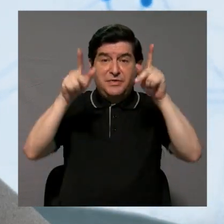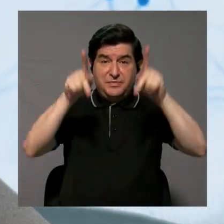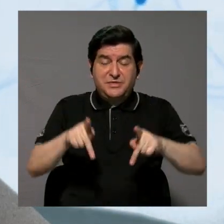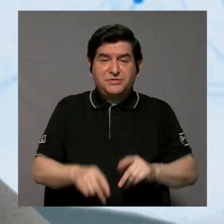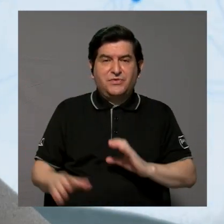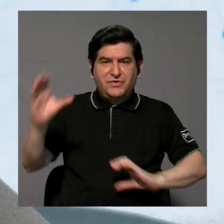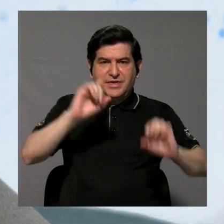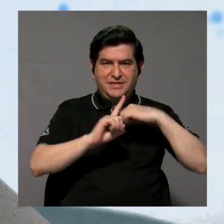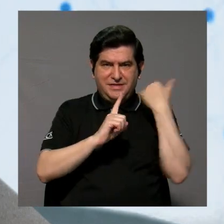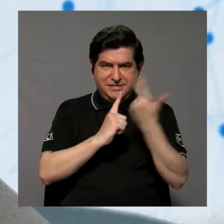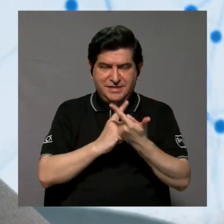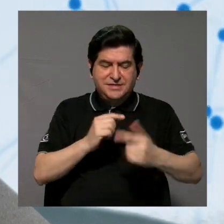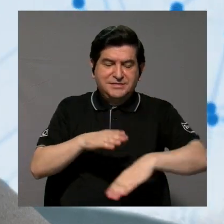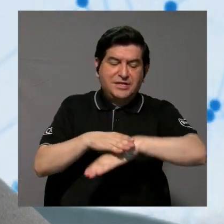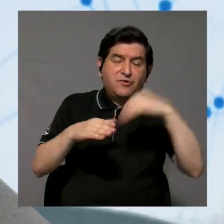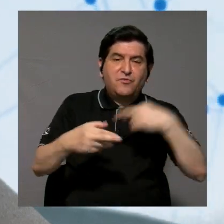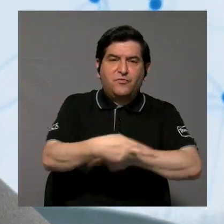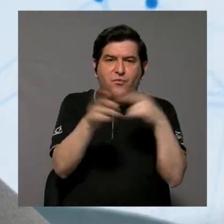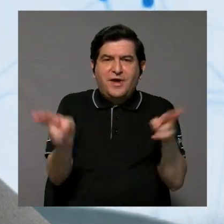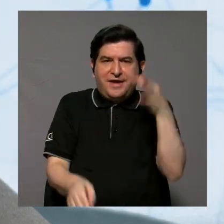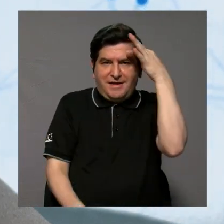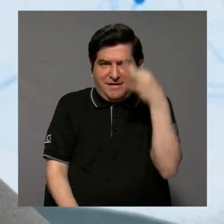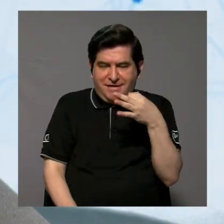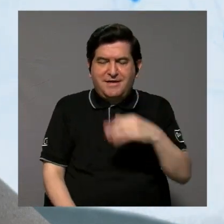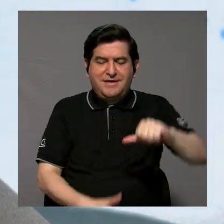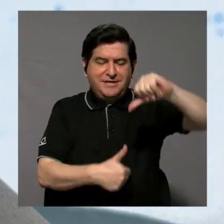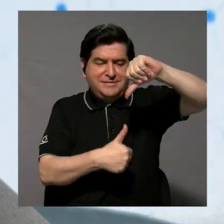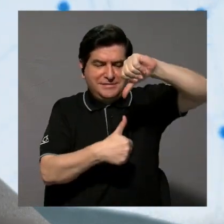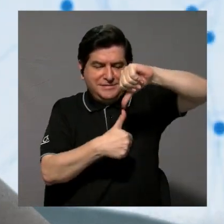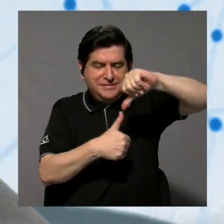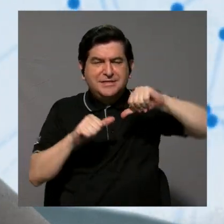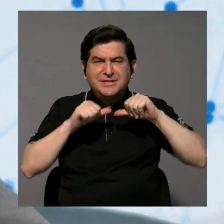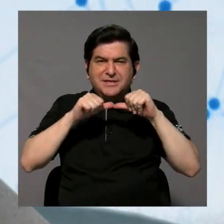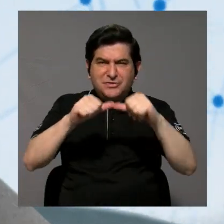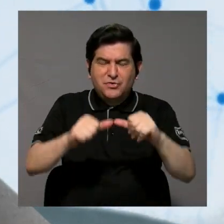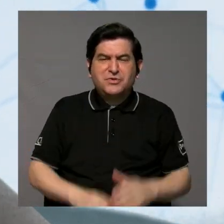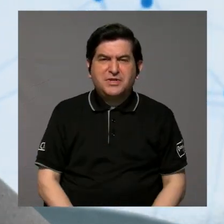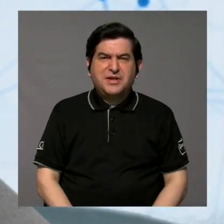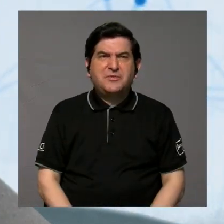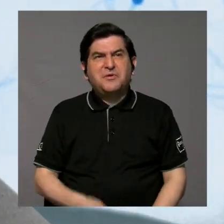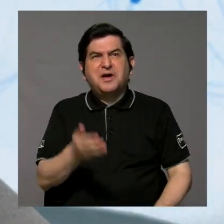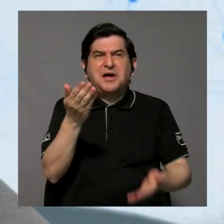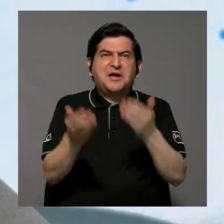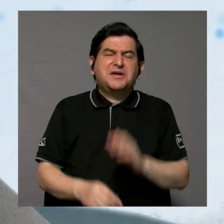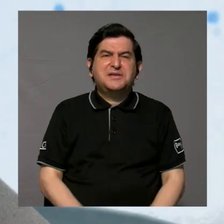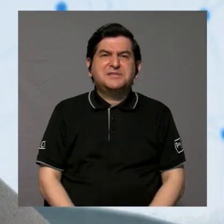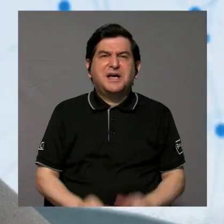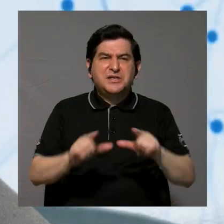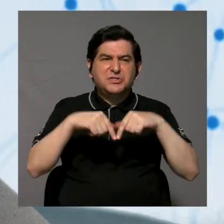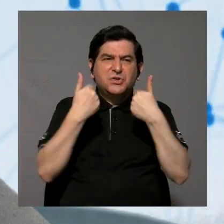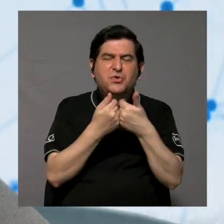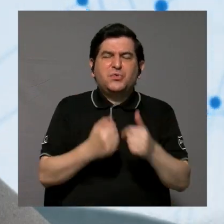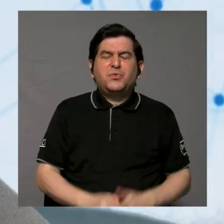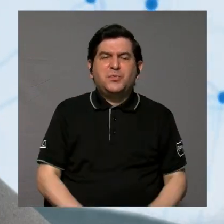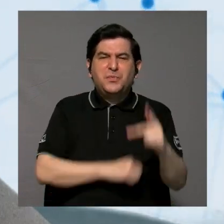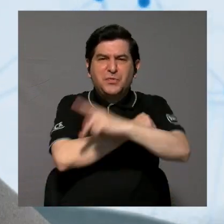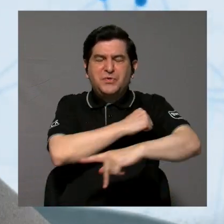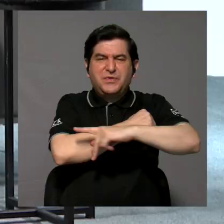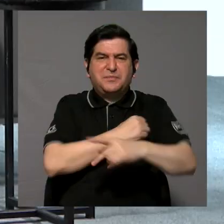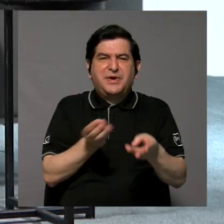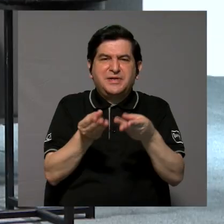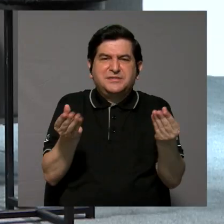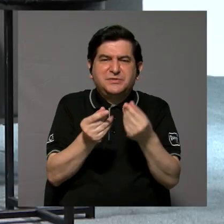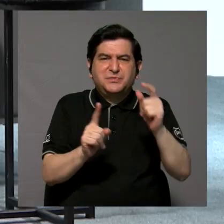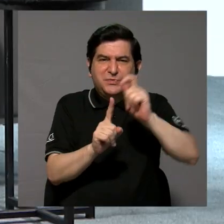ciencias sociales afuera de la región considera que Centroamérica sigue siendo como una constelación de repúblicas bananeras. Y nosotros